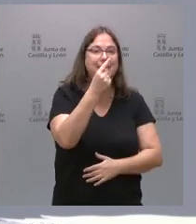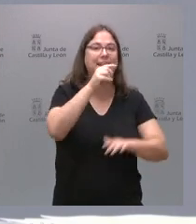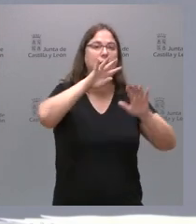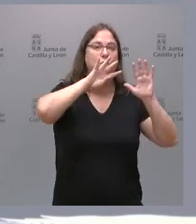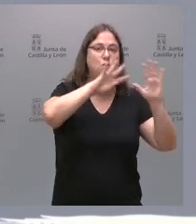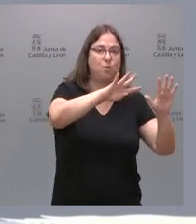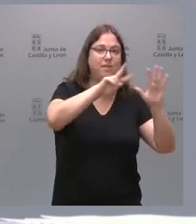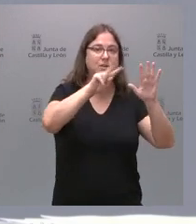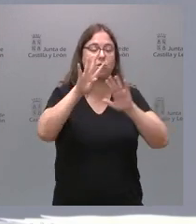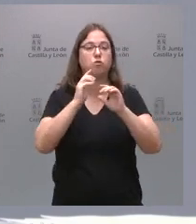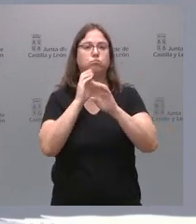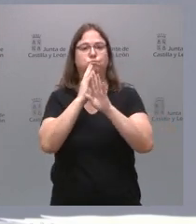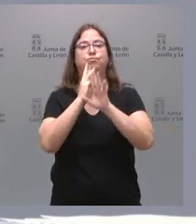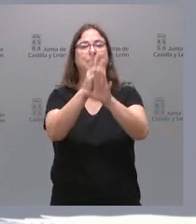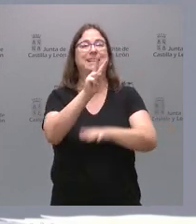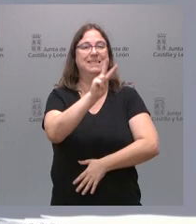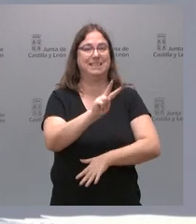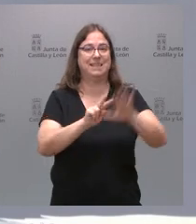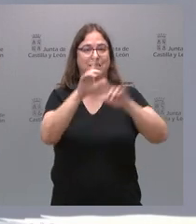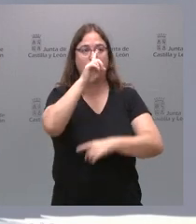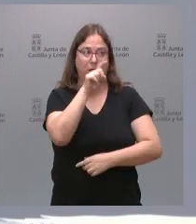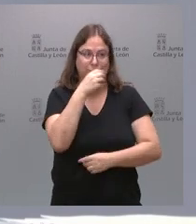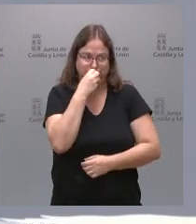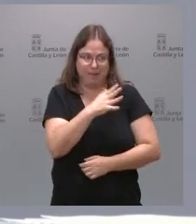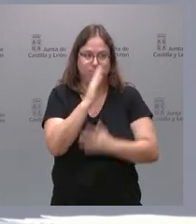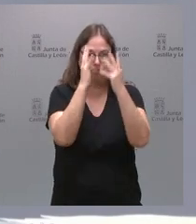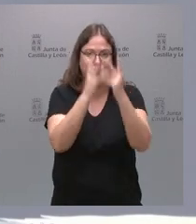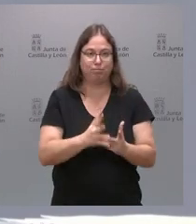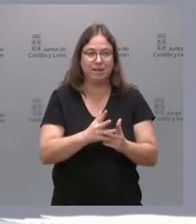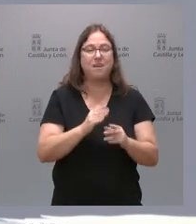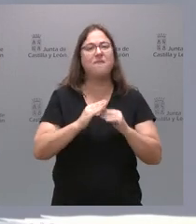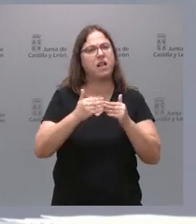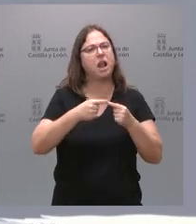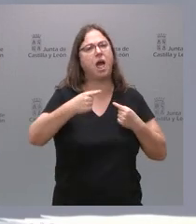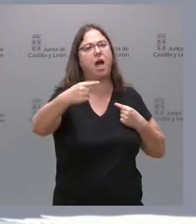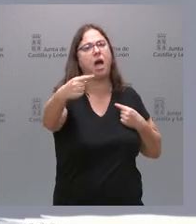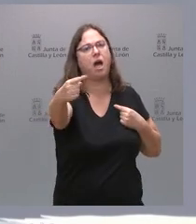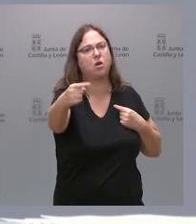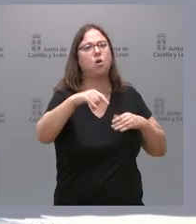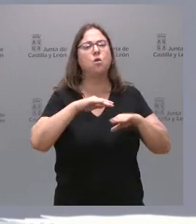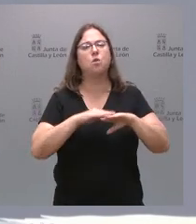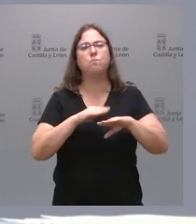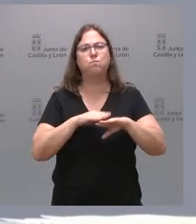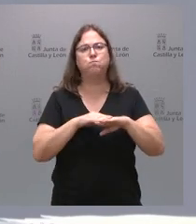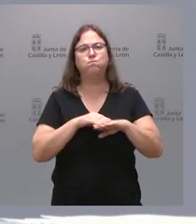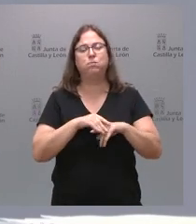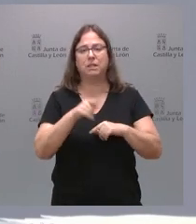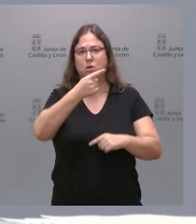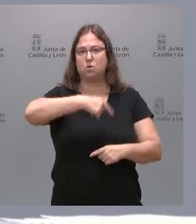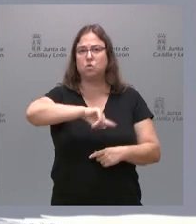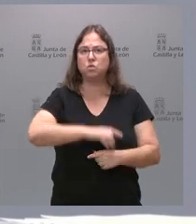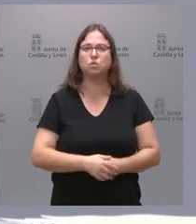y tiene una vigencia de 75 años y usted hace los cálculos que seguro lo han hecho bien pues no gente le queda un pedido bastante largo Todavía de vigencia a la misma nosotros